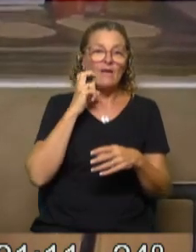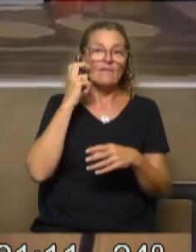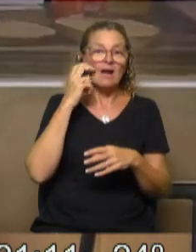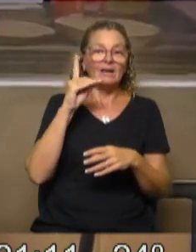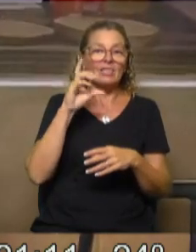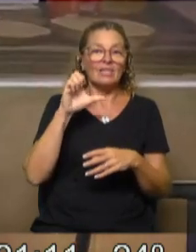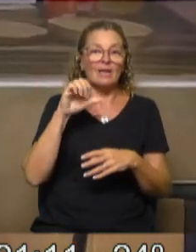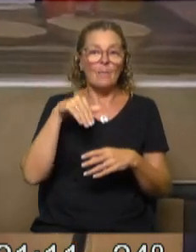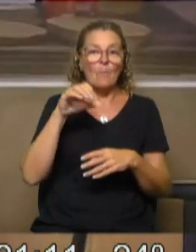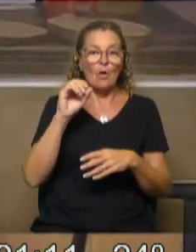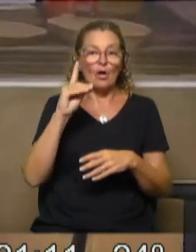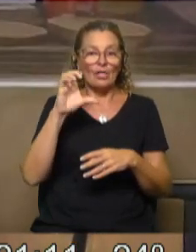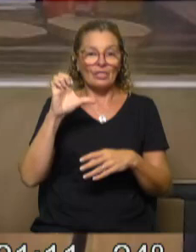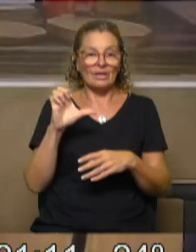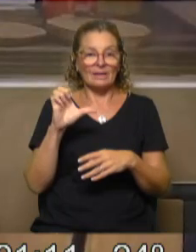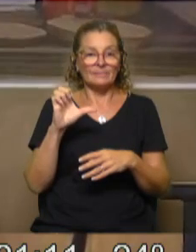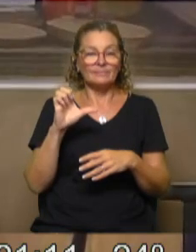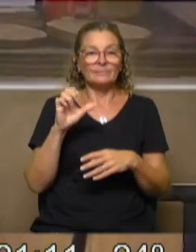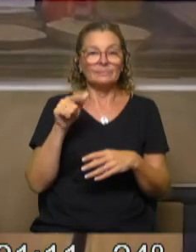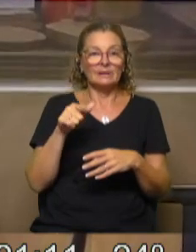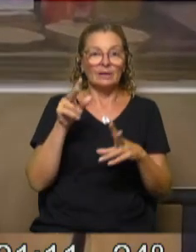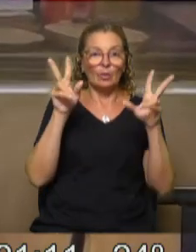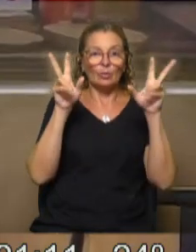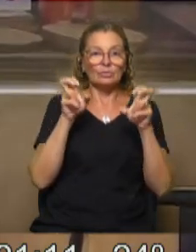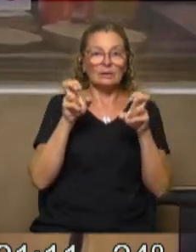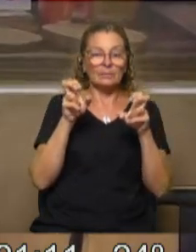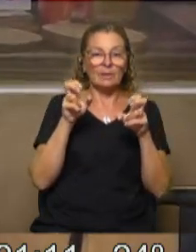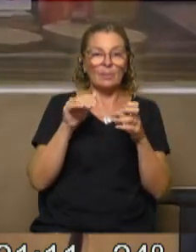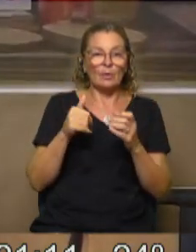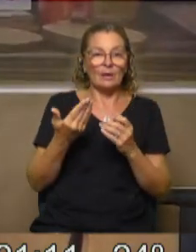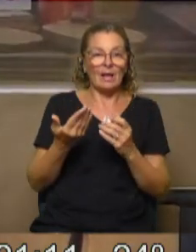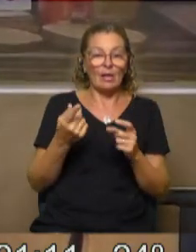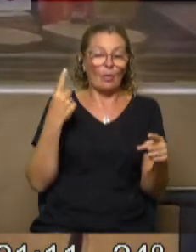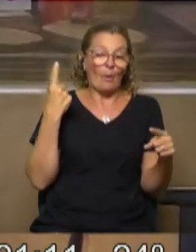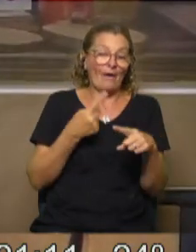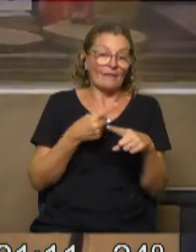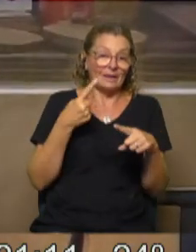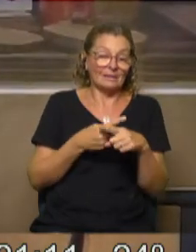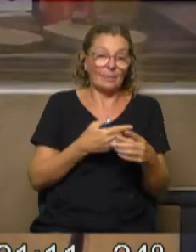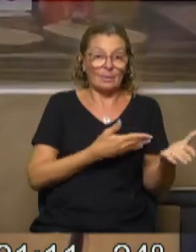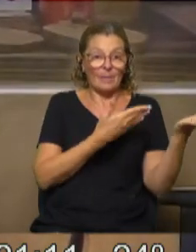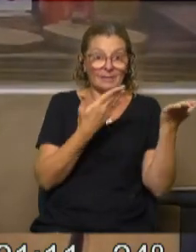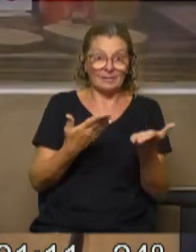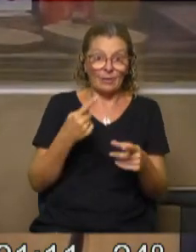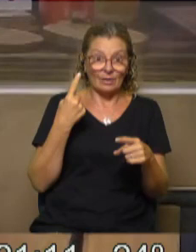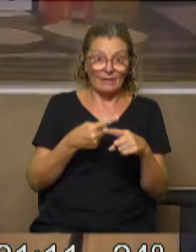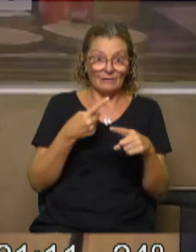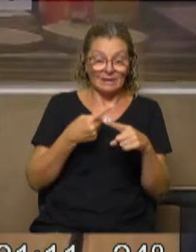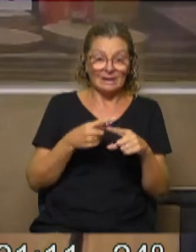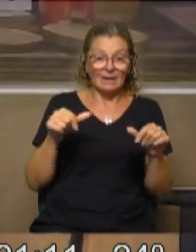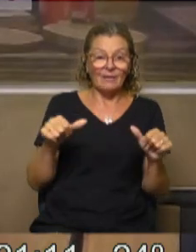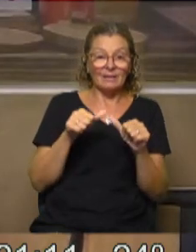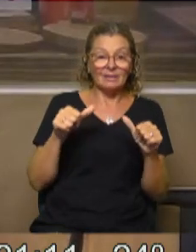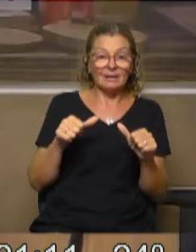porque, bueno, arranqué así como muy arriba, pero es un tema, por un lado, festivo, porque voy a presentar una fiesta que se va a estar